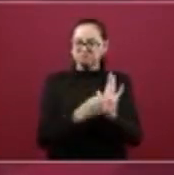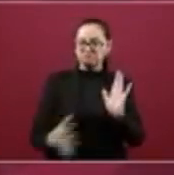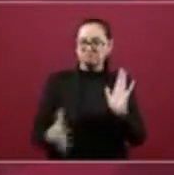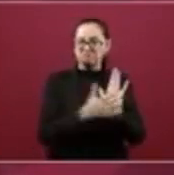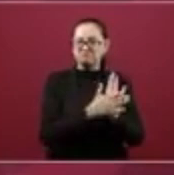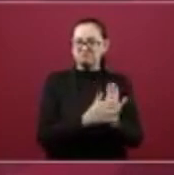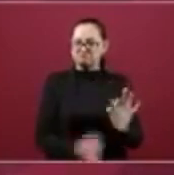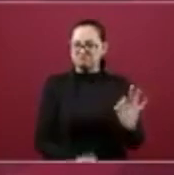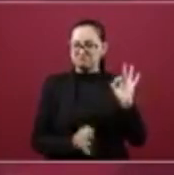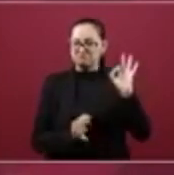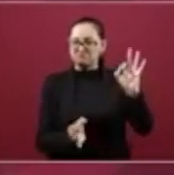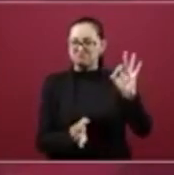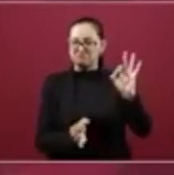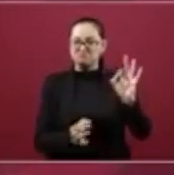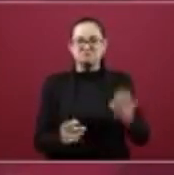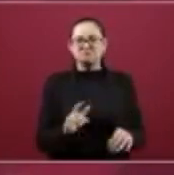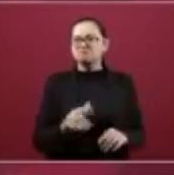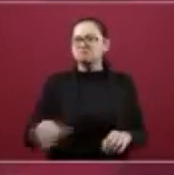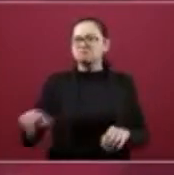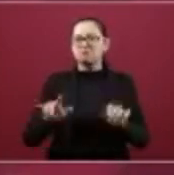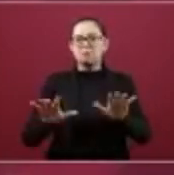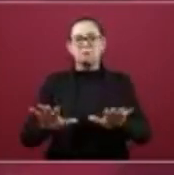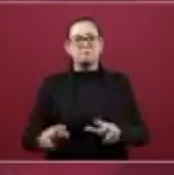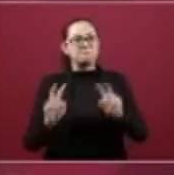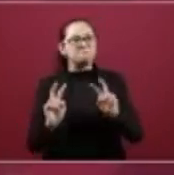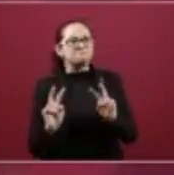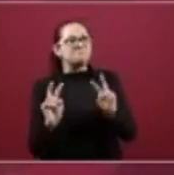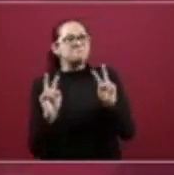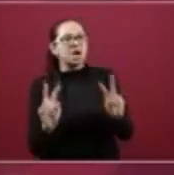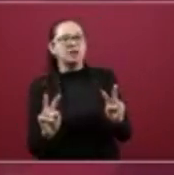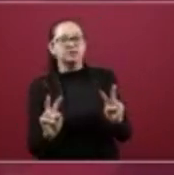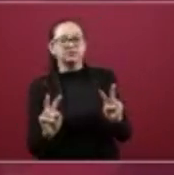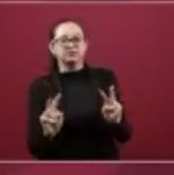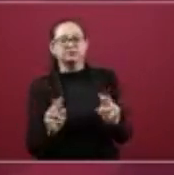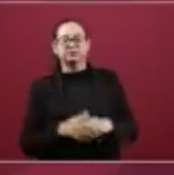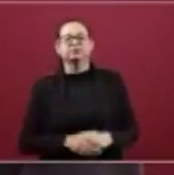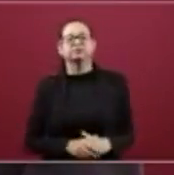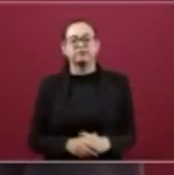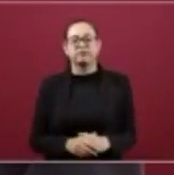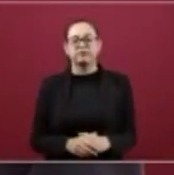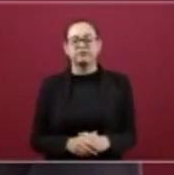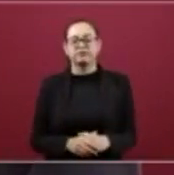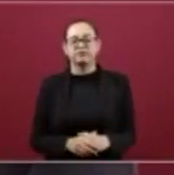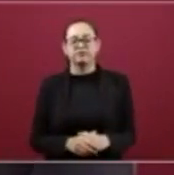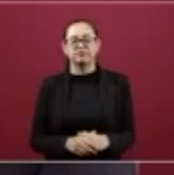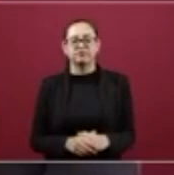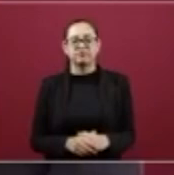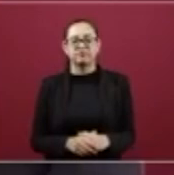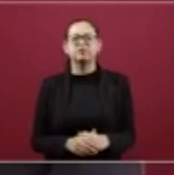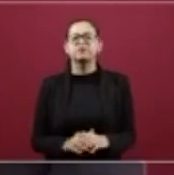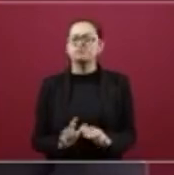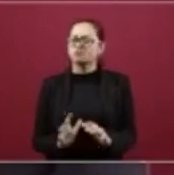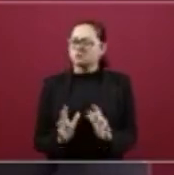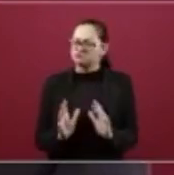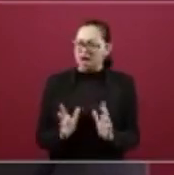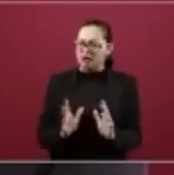haciendo un compromiso público, y lo tengo hecho, ya hice la